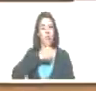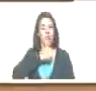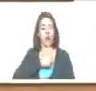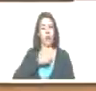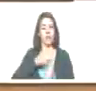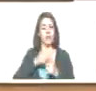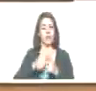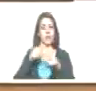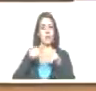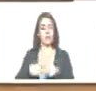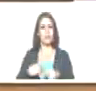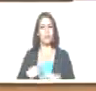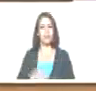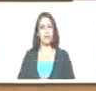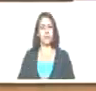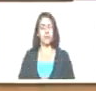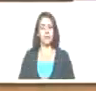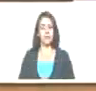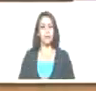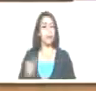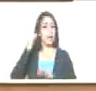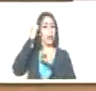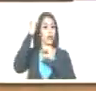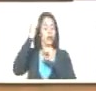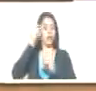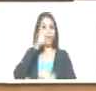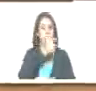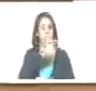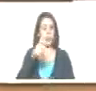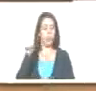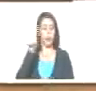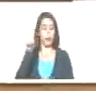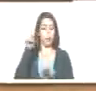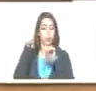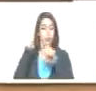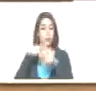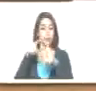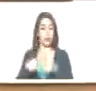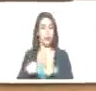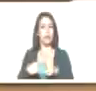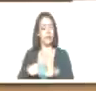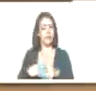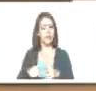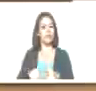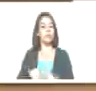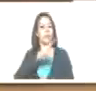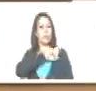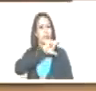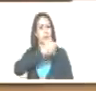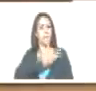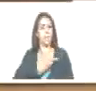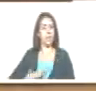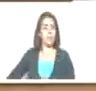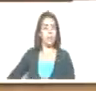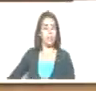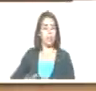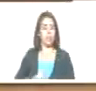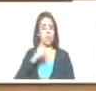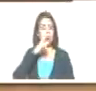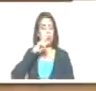heroísmo del pueblo de Venezuela y por la dirección de su presidente, Nicolás